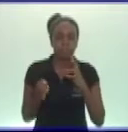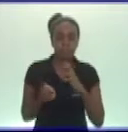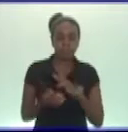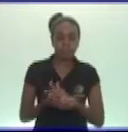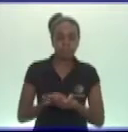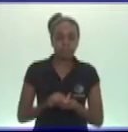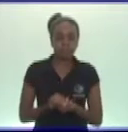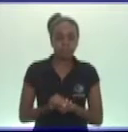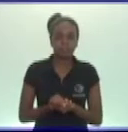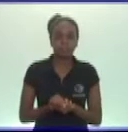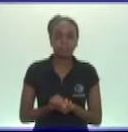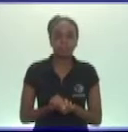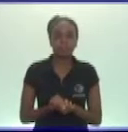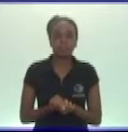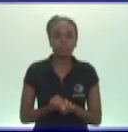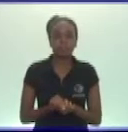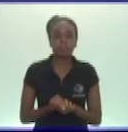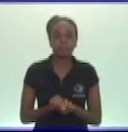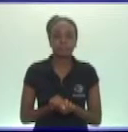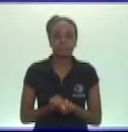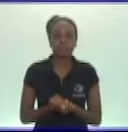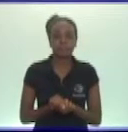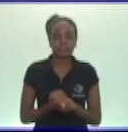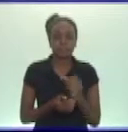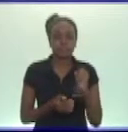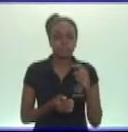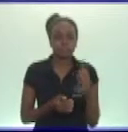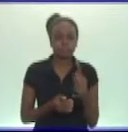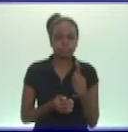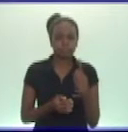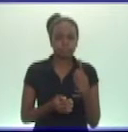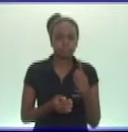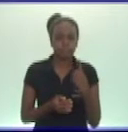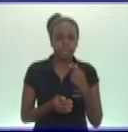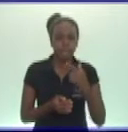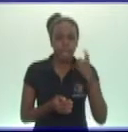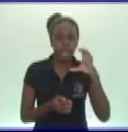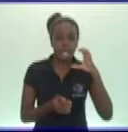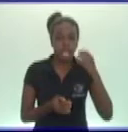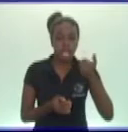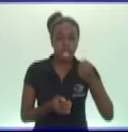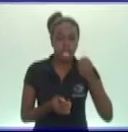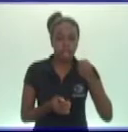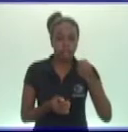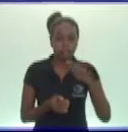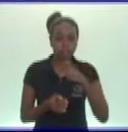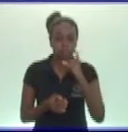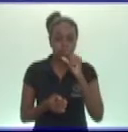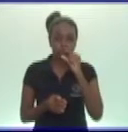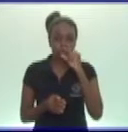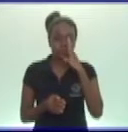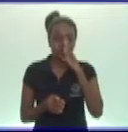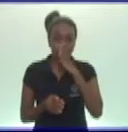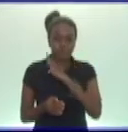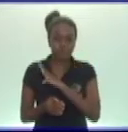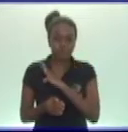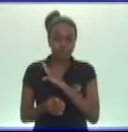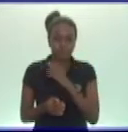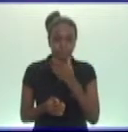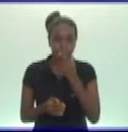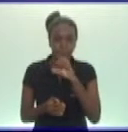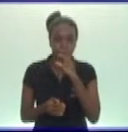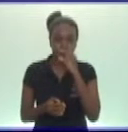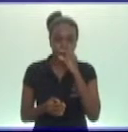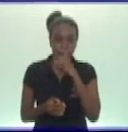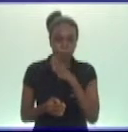son las respuestas. Creer aldeano vanidoso que el mundo entero es su aldea. Martí tuvo como laudable